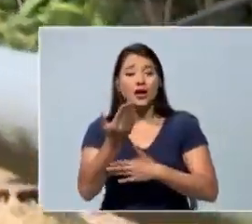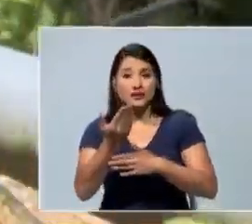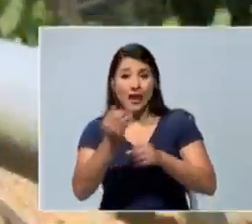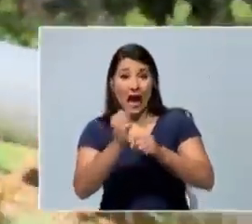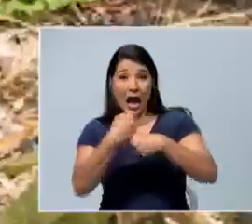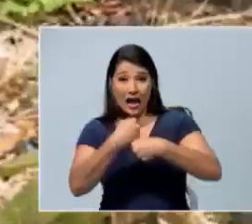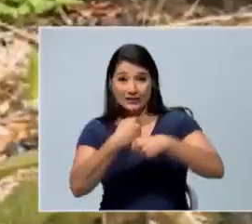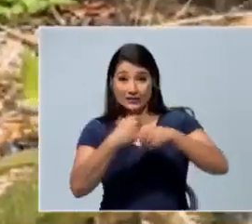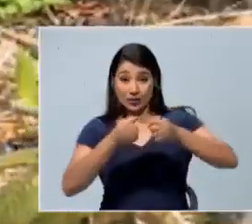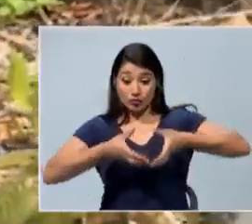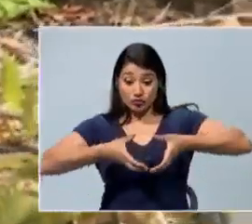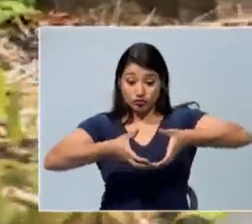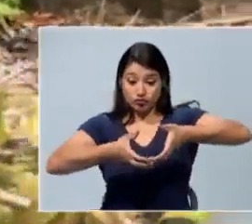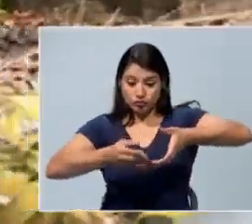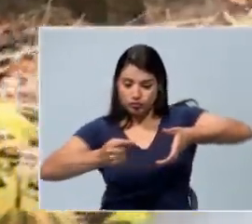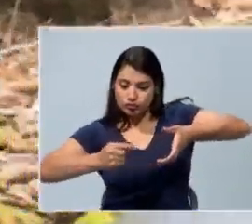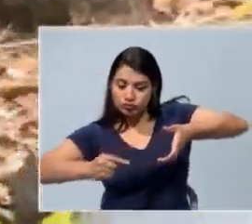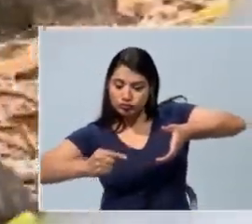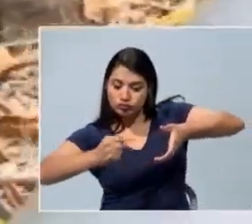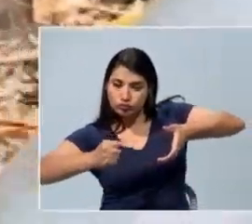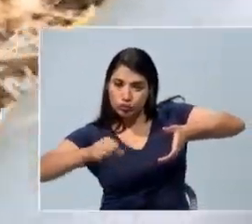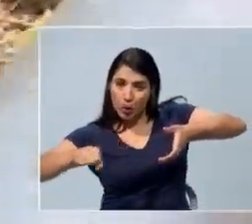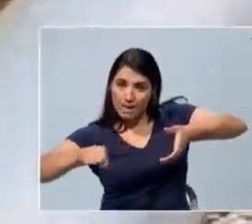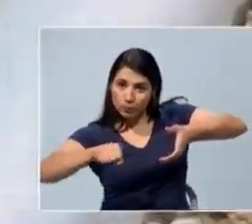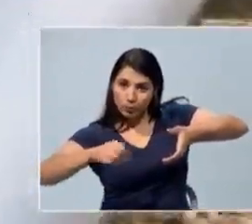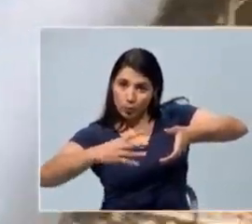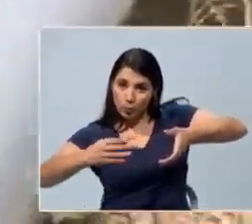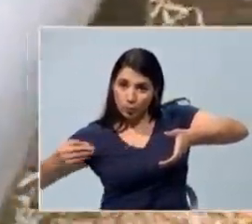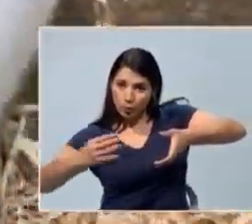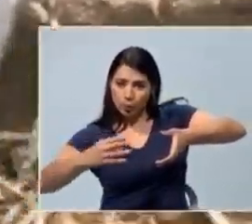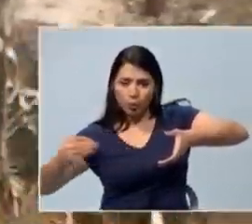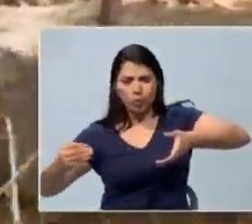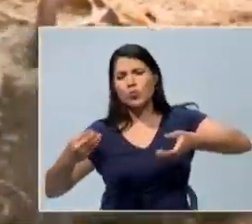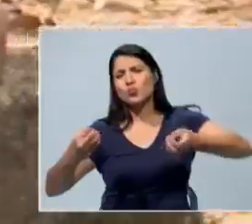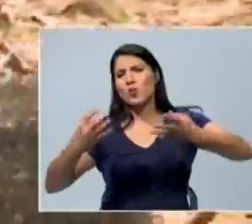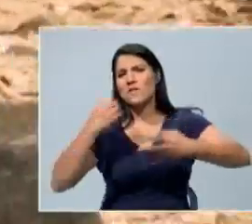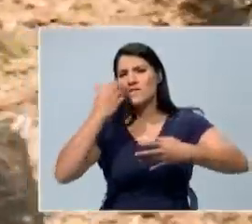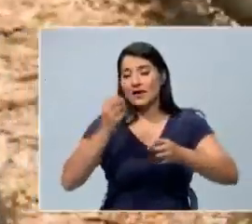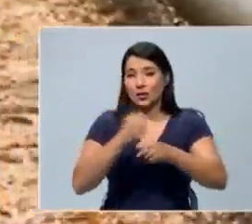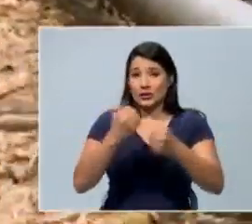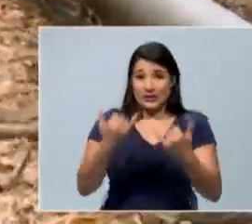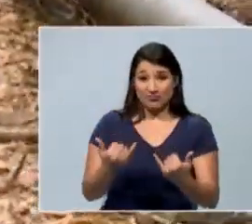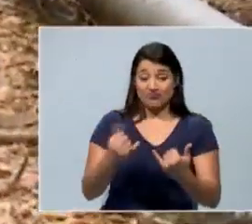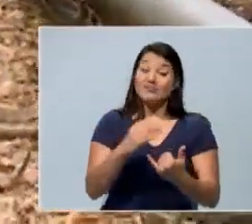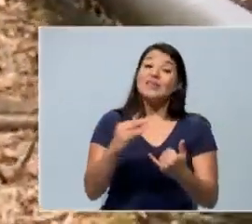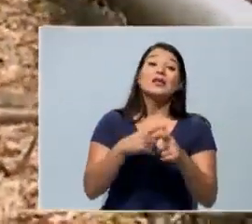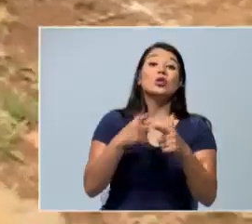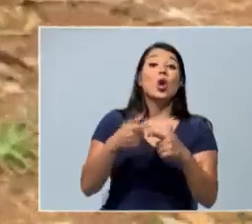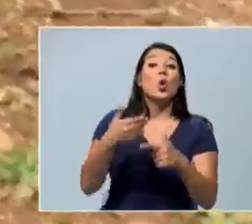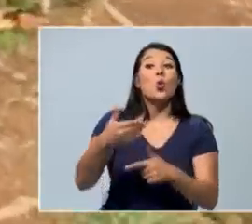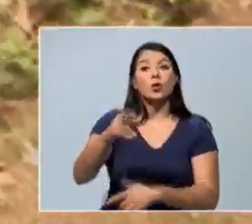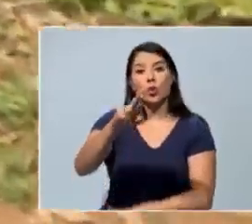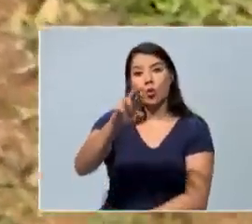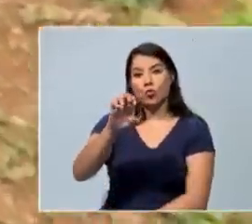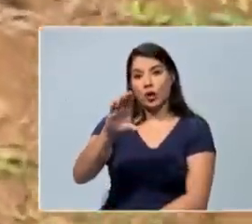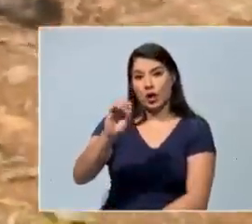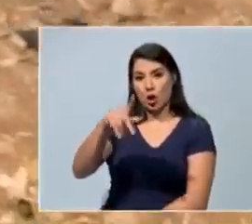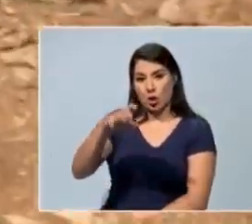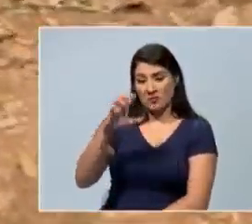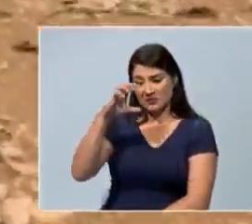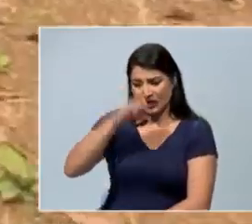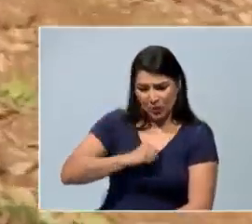ocultan. Esta sofisticación empujó a Recope a diversificar también cada una de las reparaciones que aplica. Pasaron de reparar